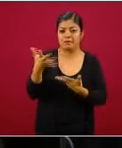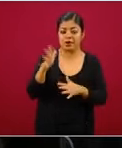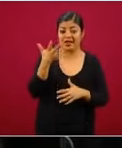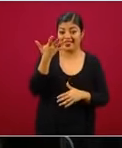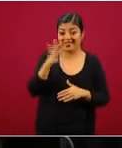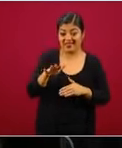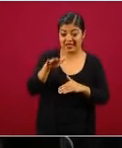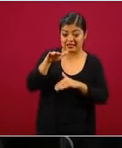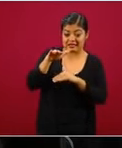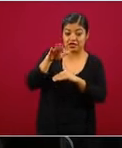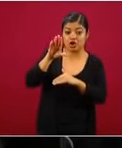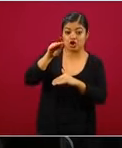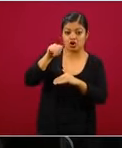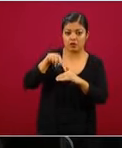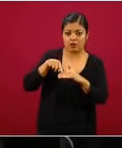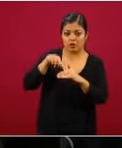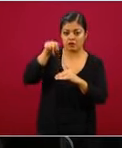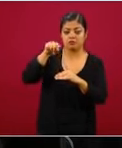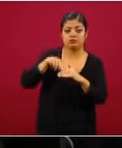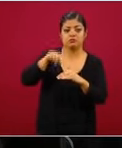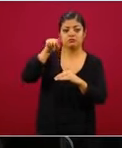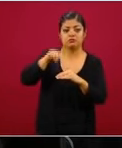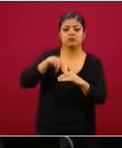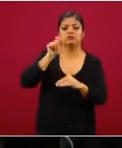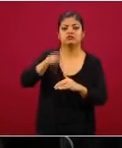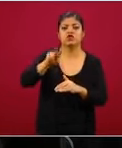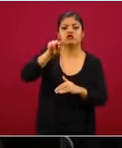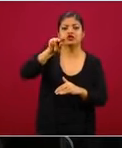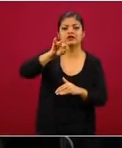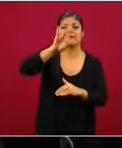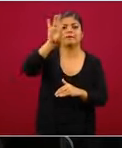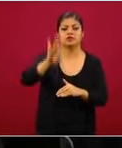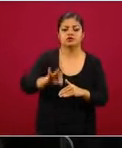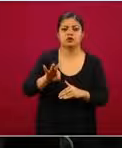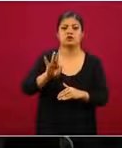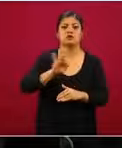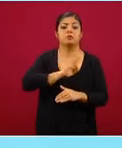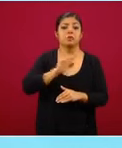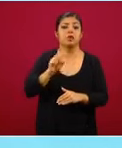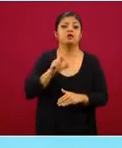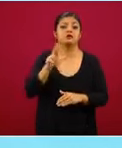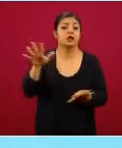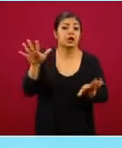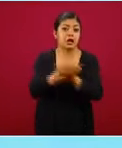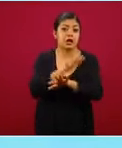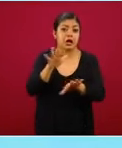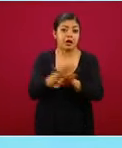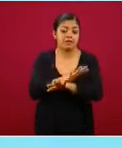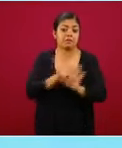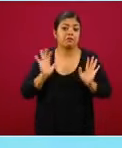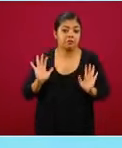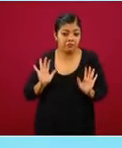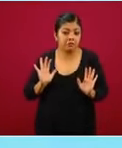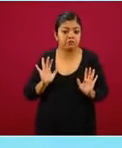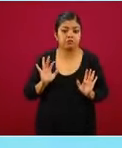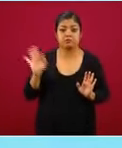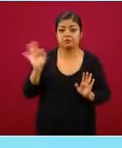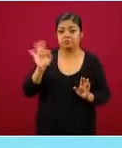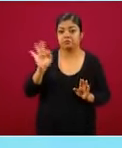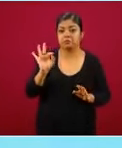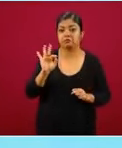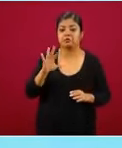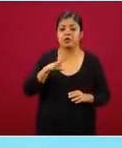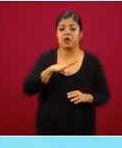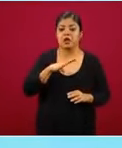y el 90 hay un carril de 80%, es decir, hay 80% de probabilidades de que los casos observados